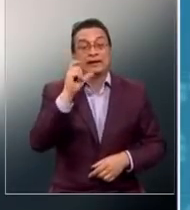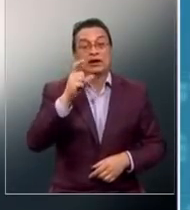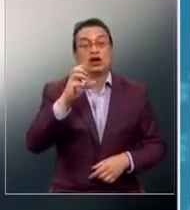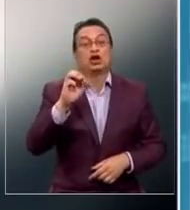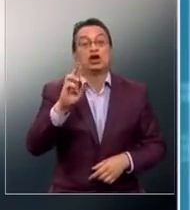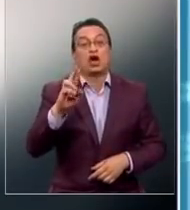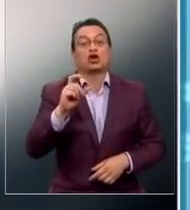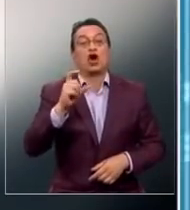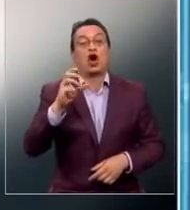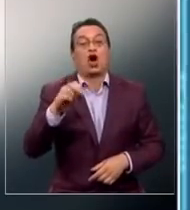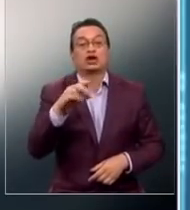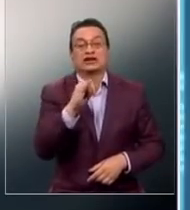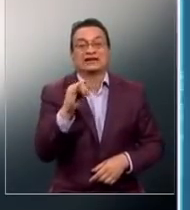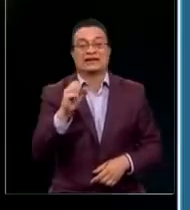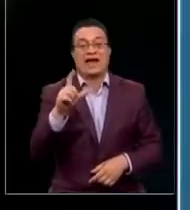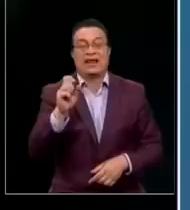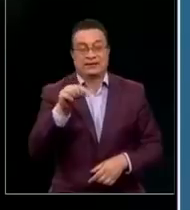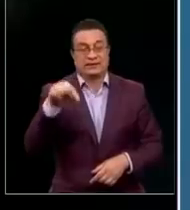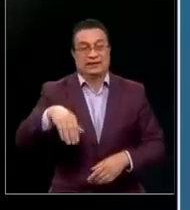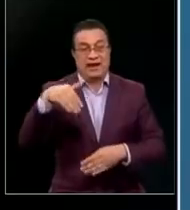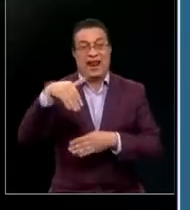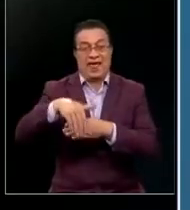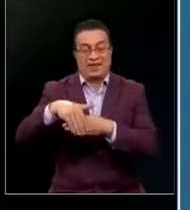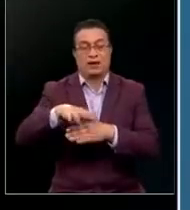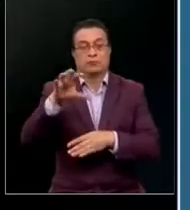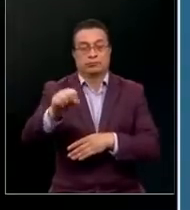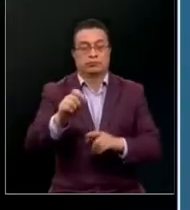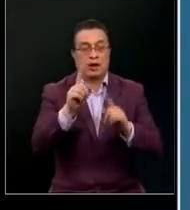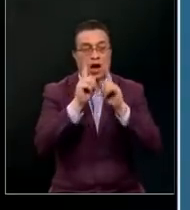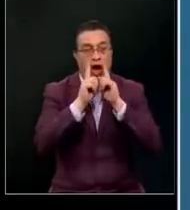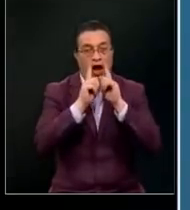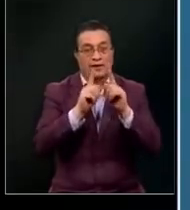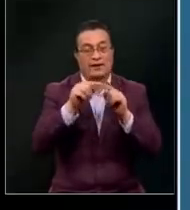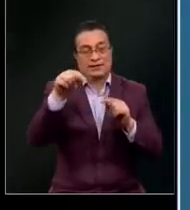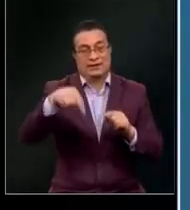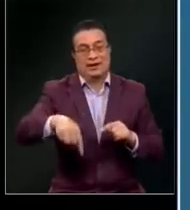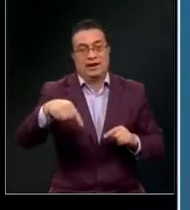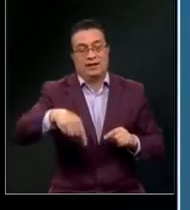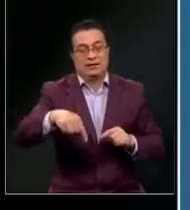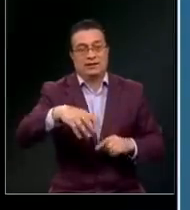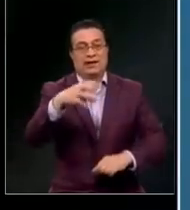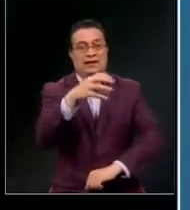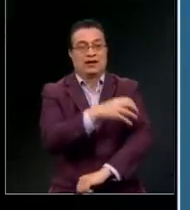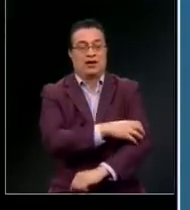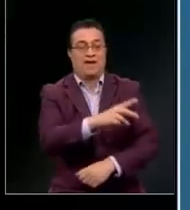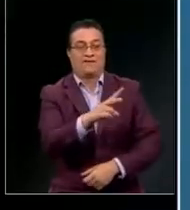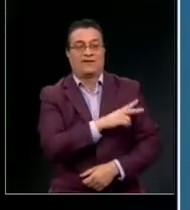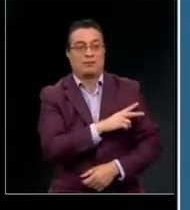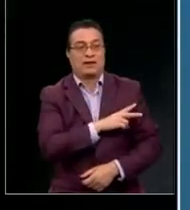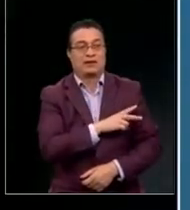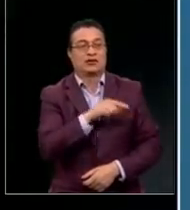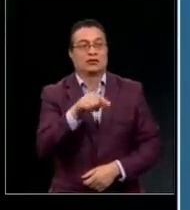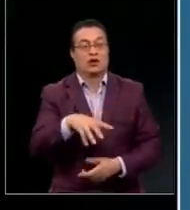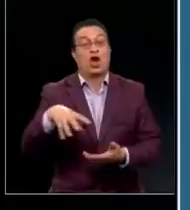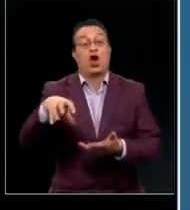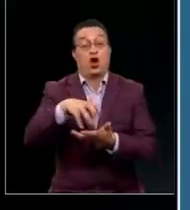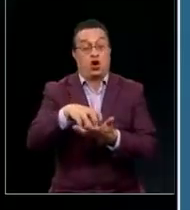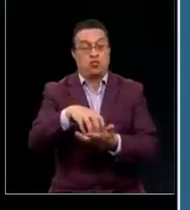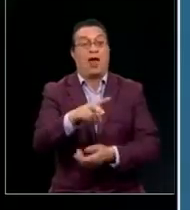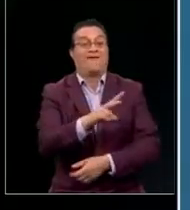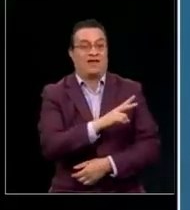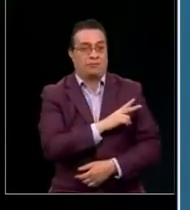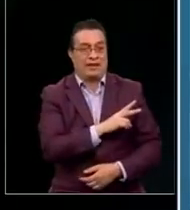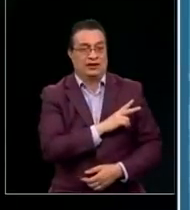González. Fue detenido en horas de la tarde en una hospedería aquí en la región de Valparaíso, puntualmente en la comuna de